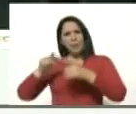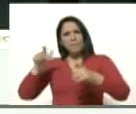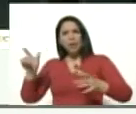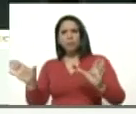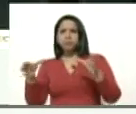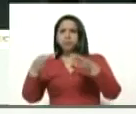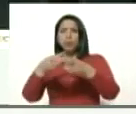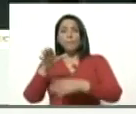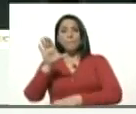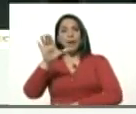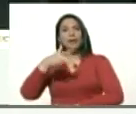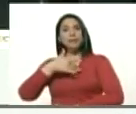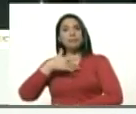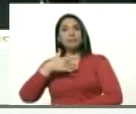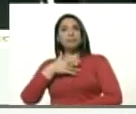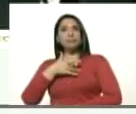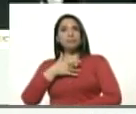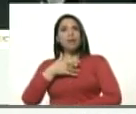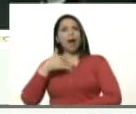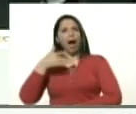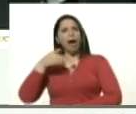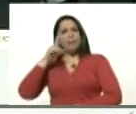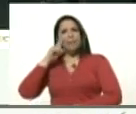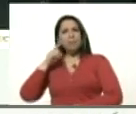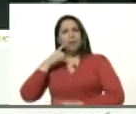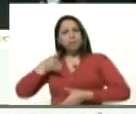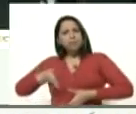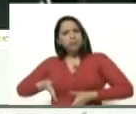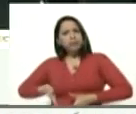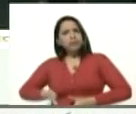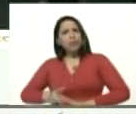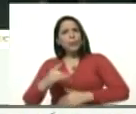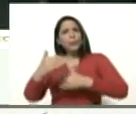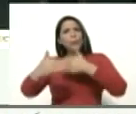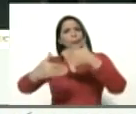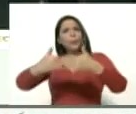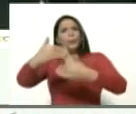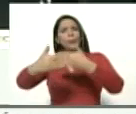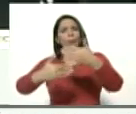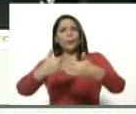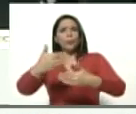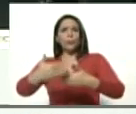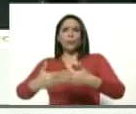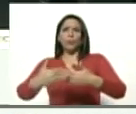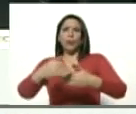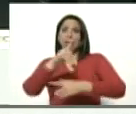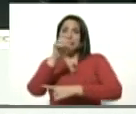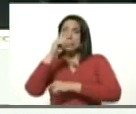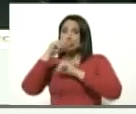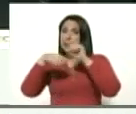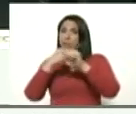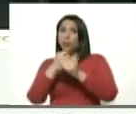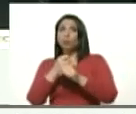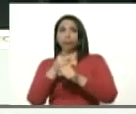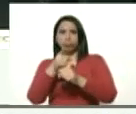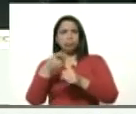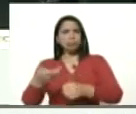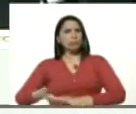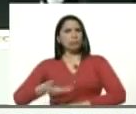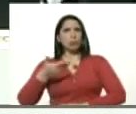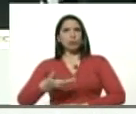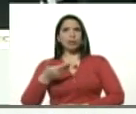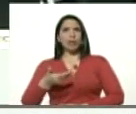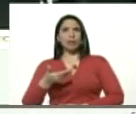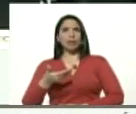país. Que se va gestando durante siglos. Pero donde hay décadas fructíferas.